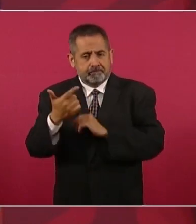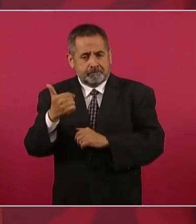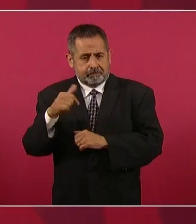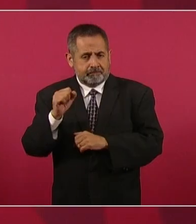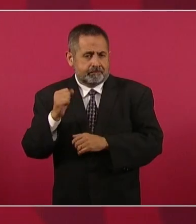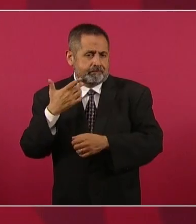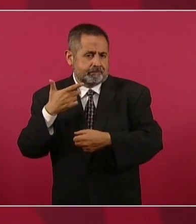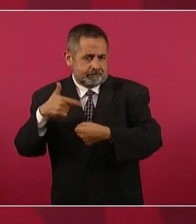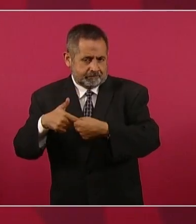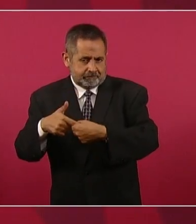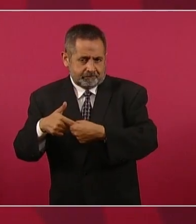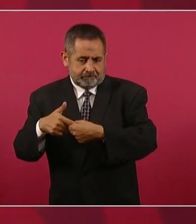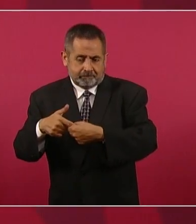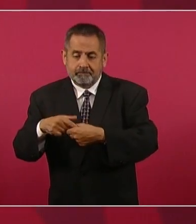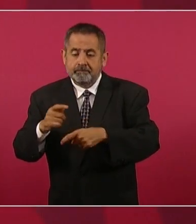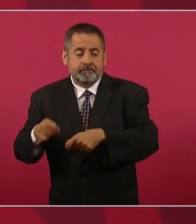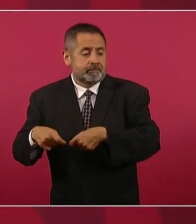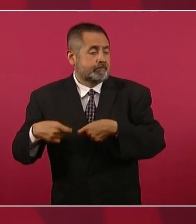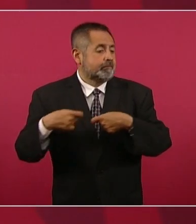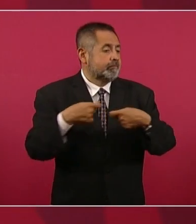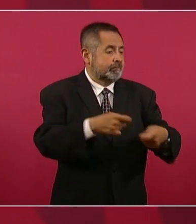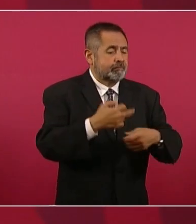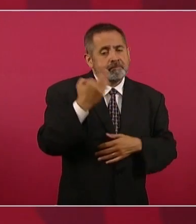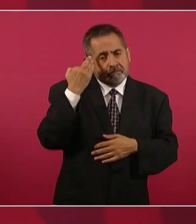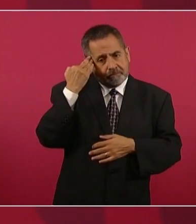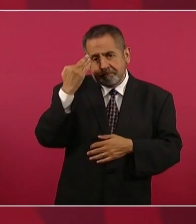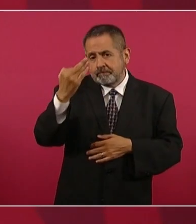refinarlo y convertirlo en gasolina.